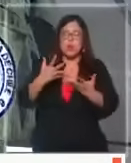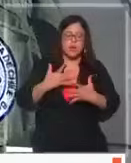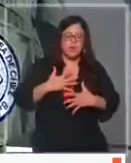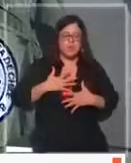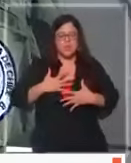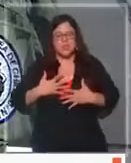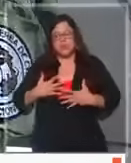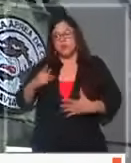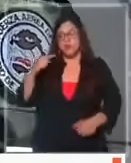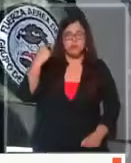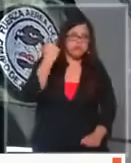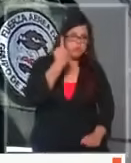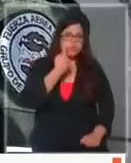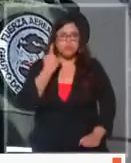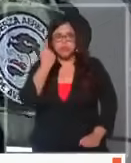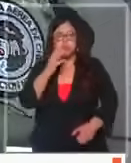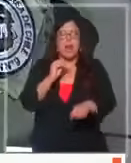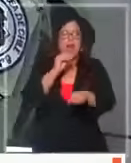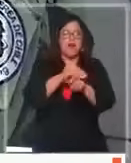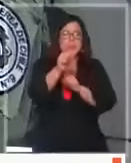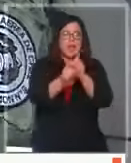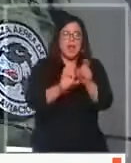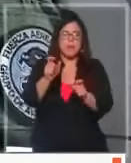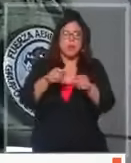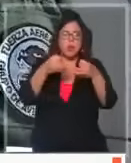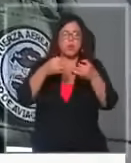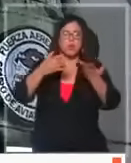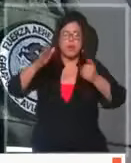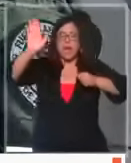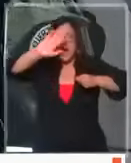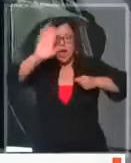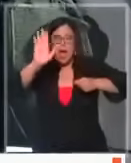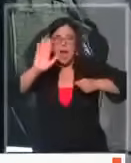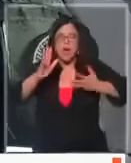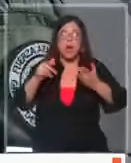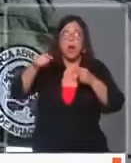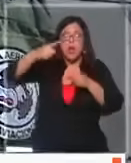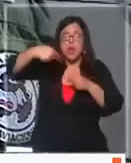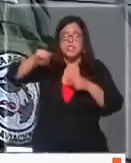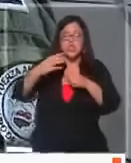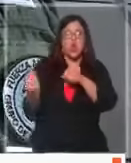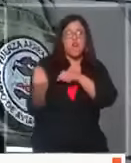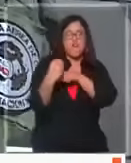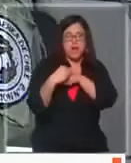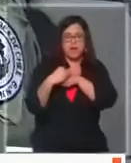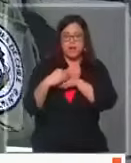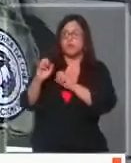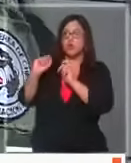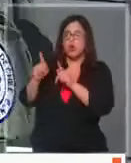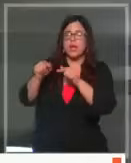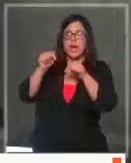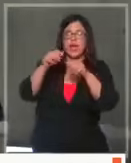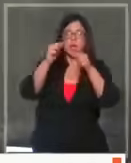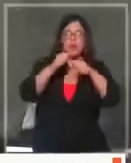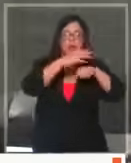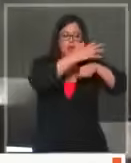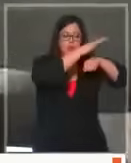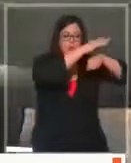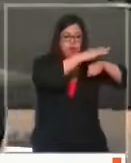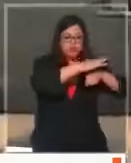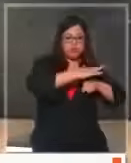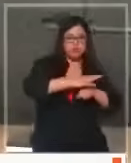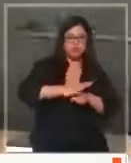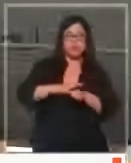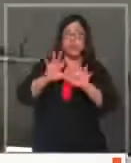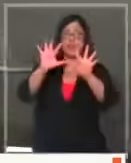de mareas o algo, avisar a los tripulantes mediante señas y ellos nos van a avisar a nosotros. Ya. Para poder nivelar el tiempo. Y pasadas las 10 de